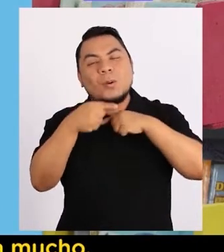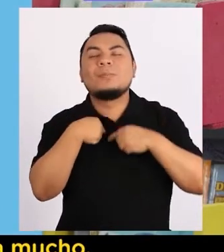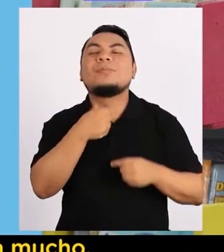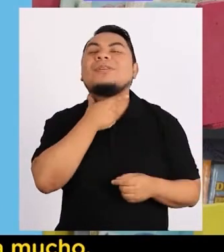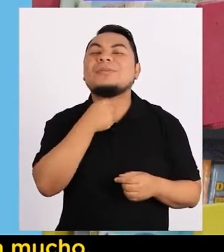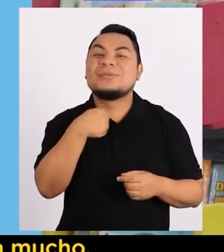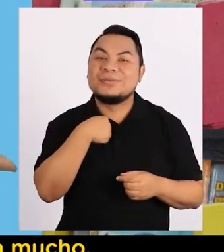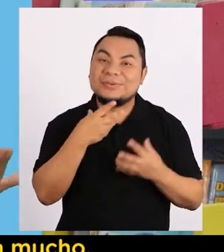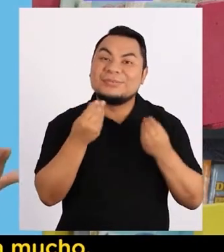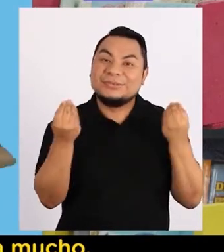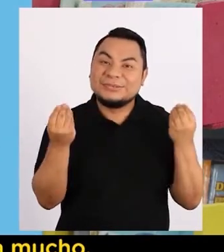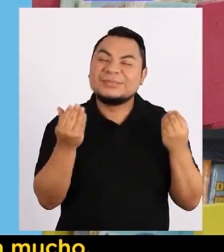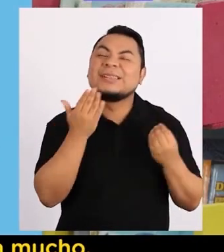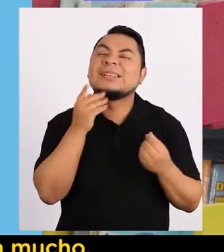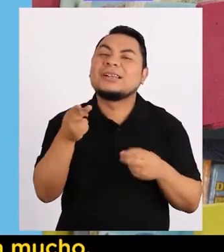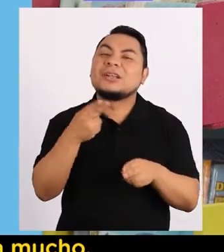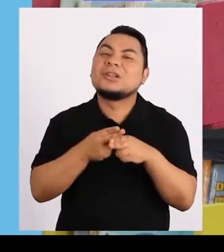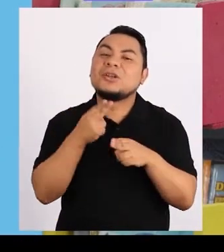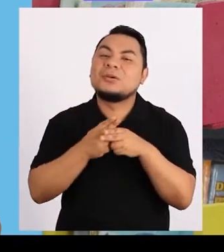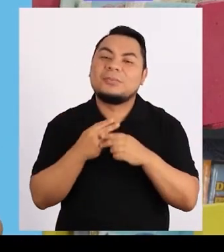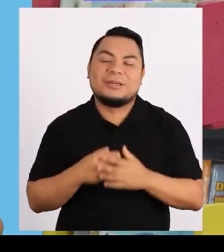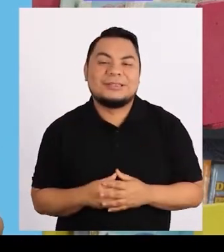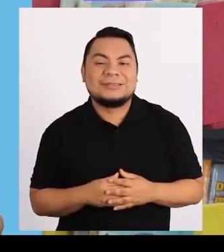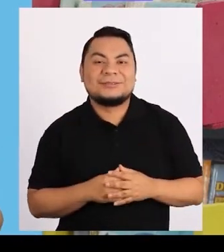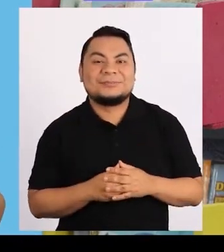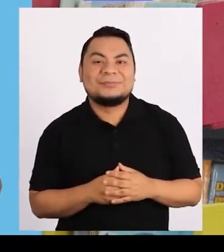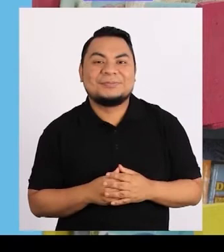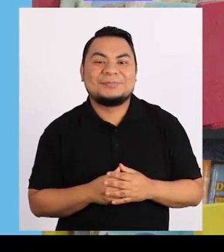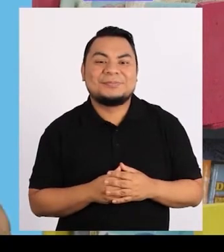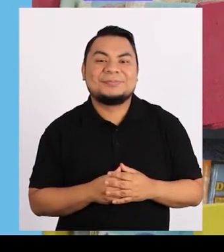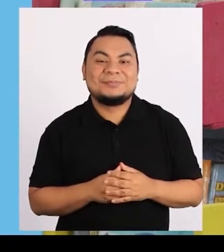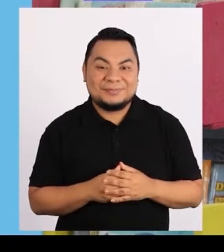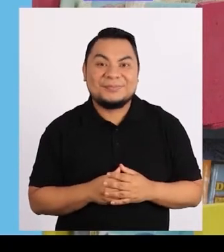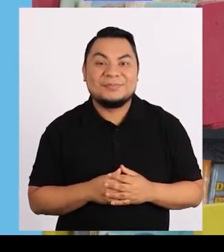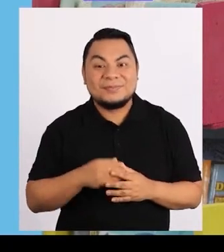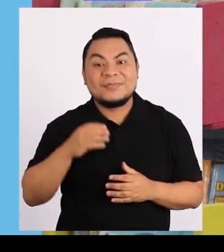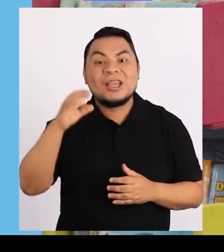un relato que me gusta mucho. Se llama